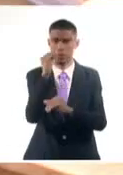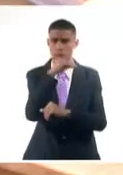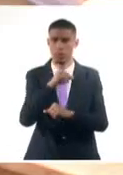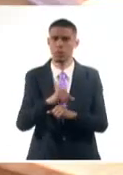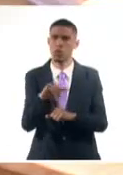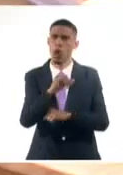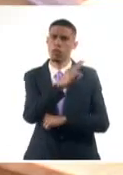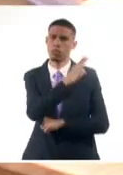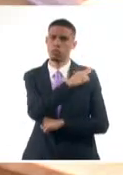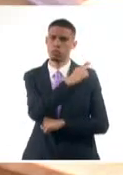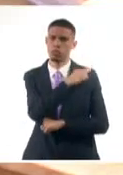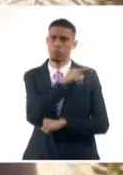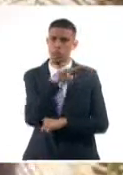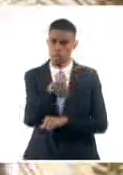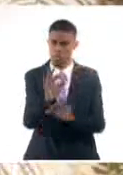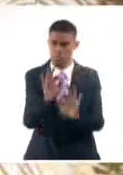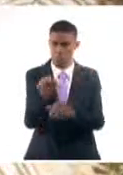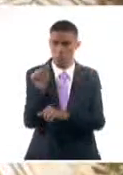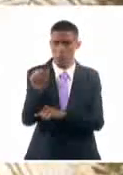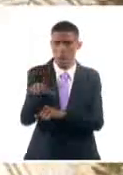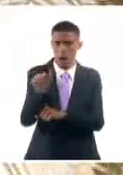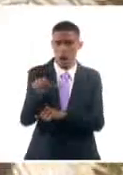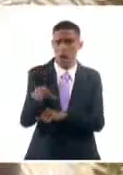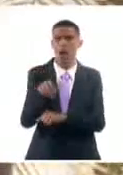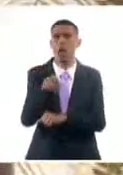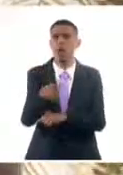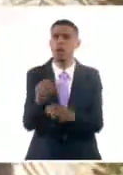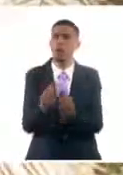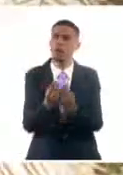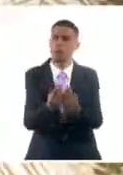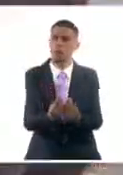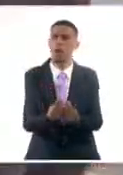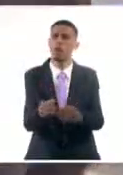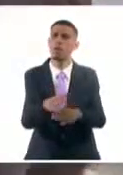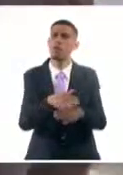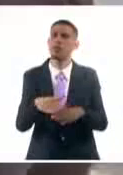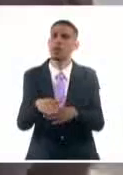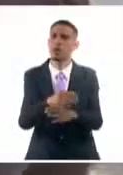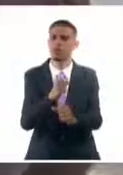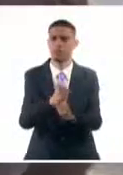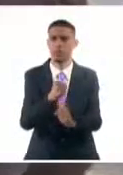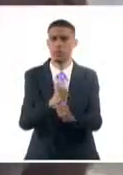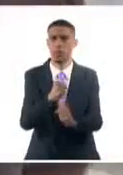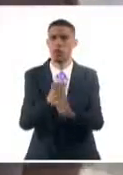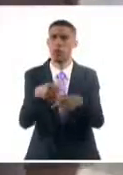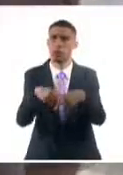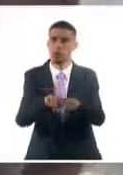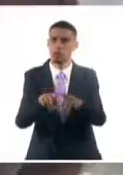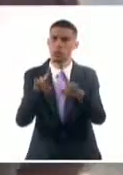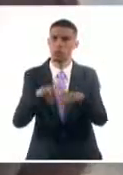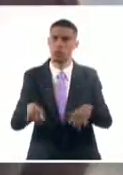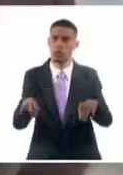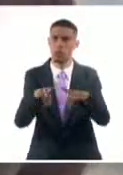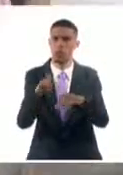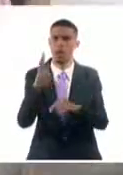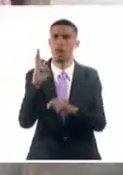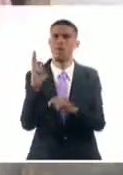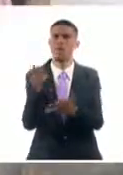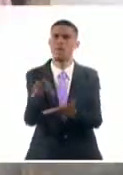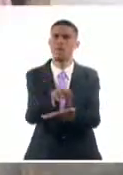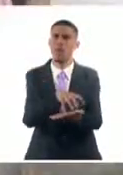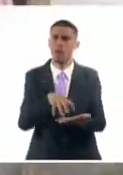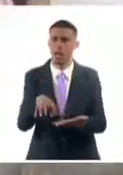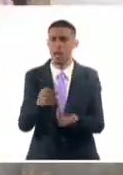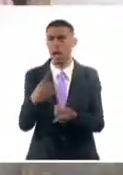autoridades del recinto ofrecen en la instalación oportunidades para trabajos conjuntos con la universidad ferias científicas y otros